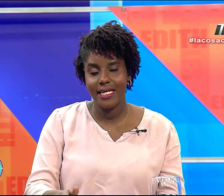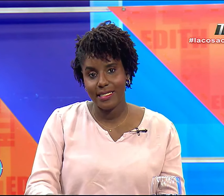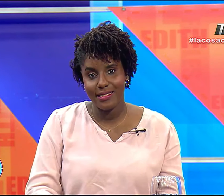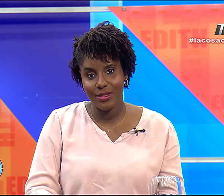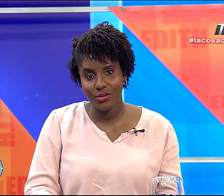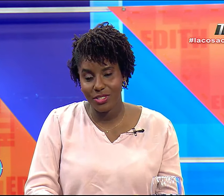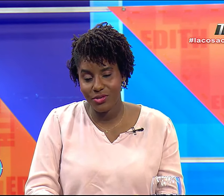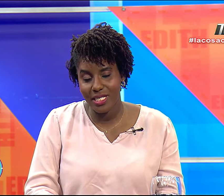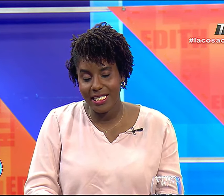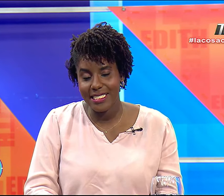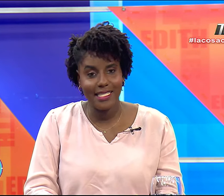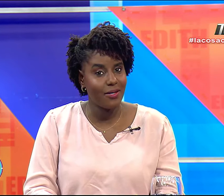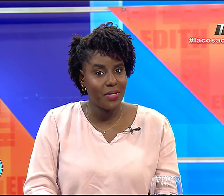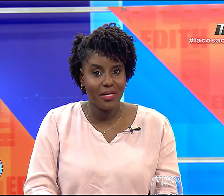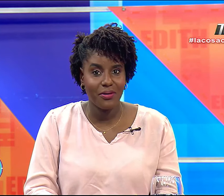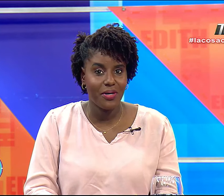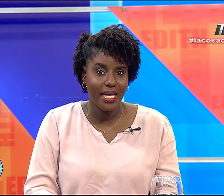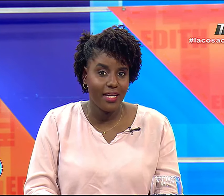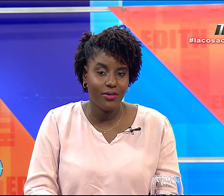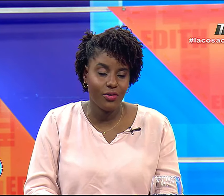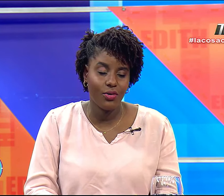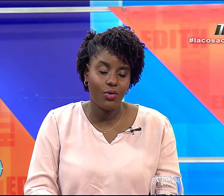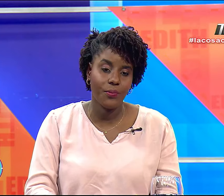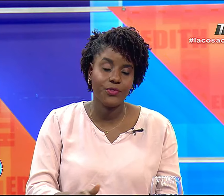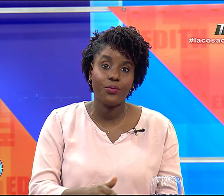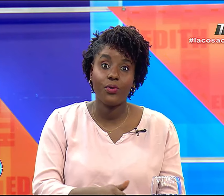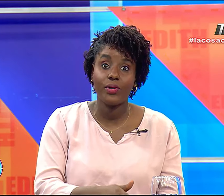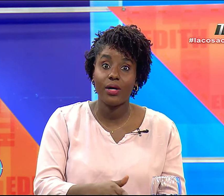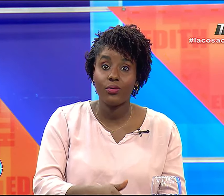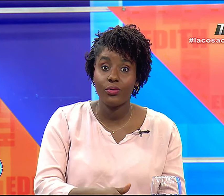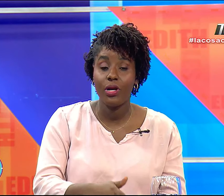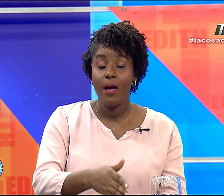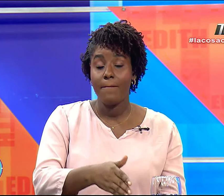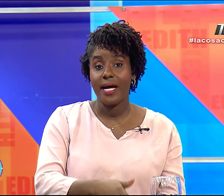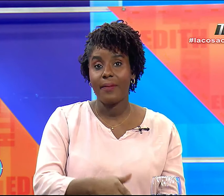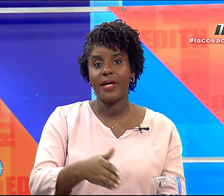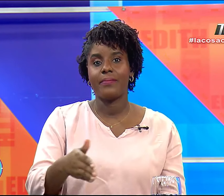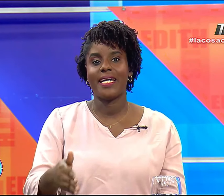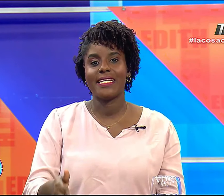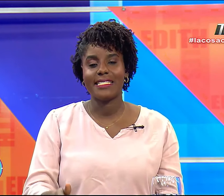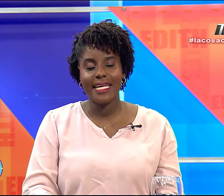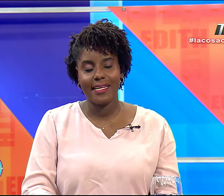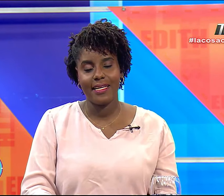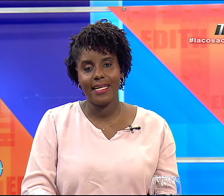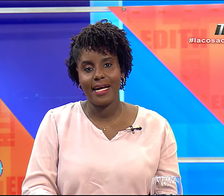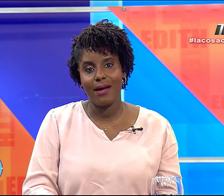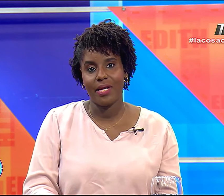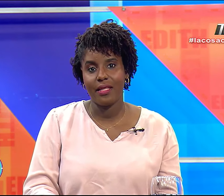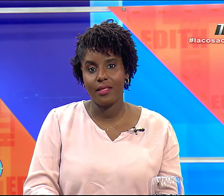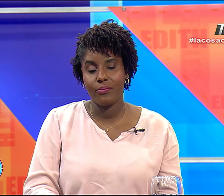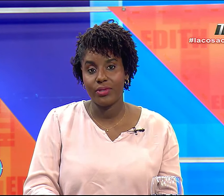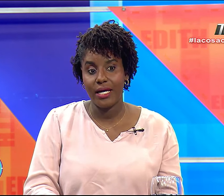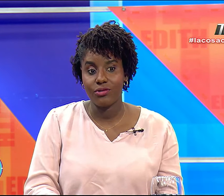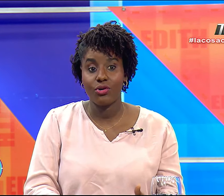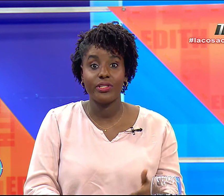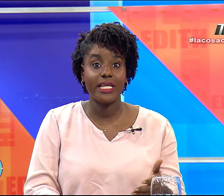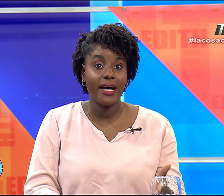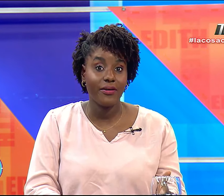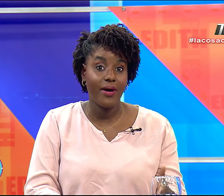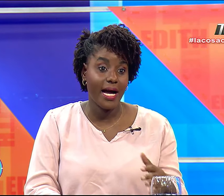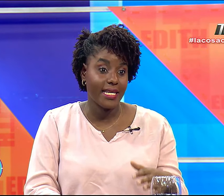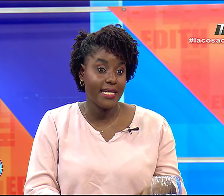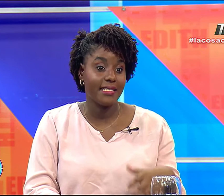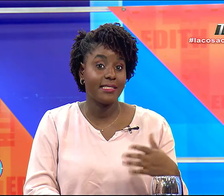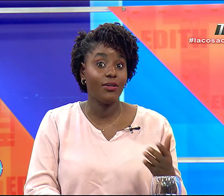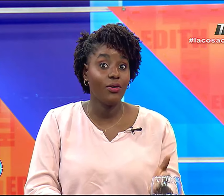en el Distrito Nacional, sin embargo, él no obtuvo una curul para permanecer en la Cámara de Diputados, contrario